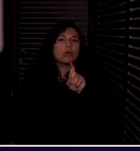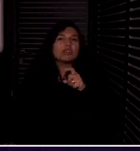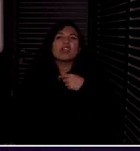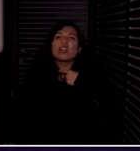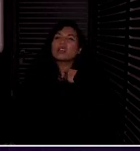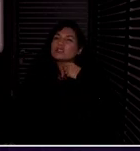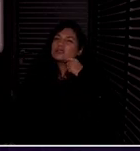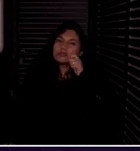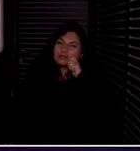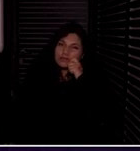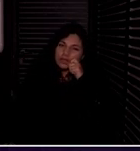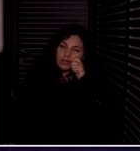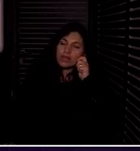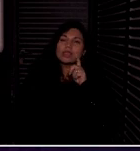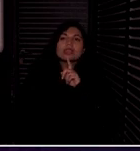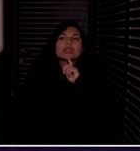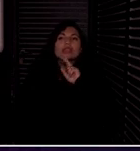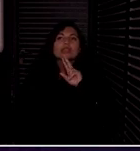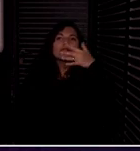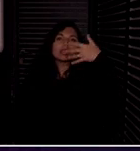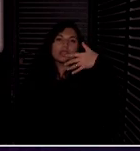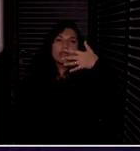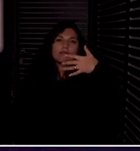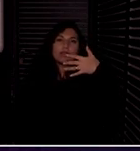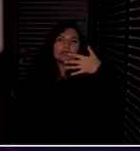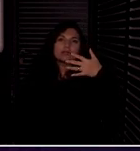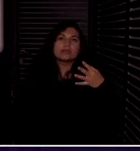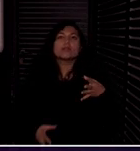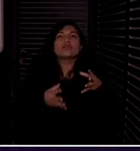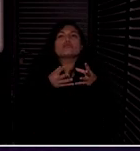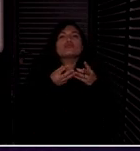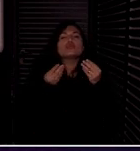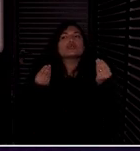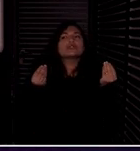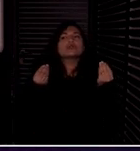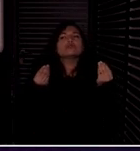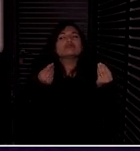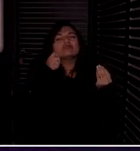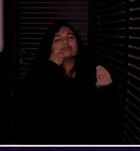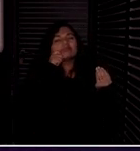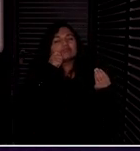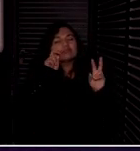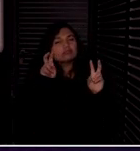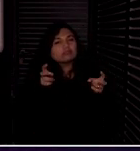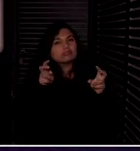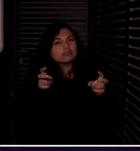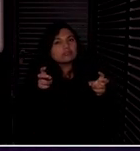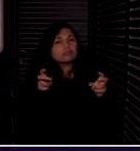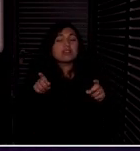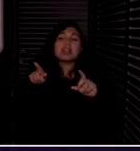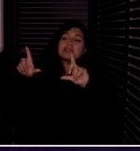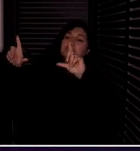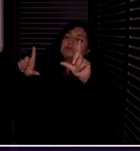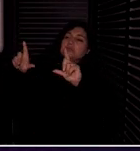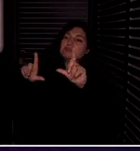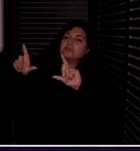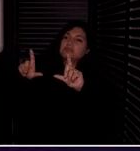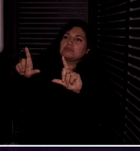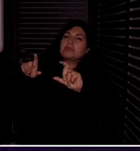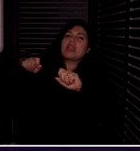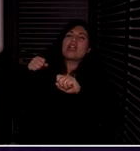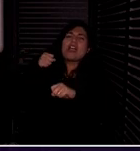porque damos, por supuesto, operaciones metonímicas muy aceptadas. O sea, la televisión es el aparato receptor que estaba en la familia desde los años